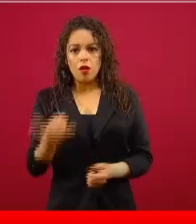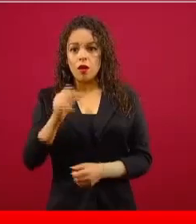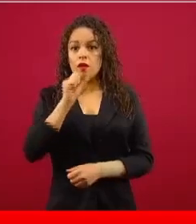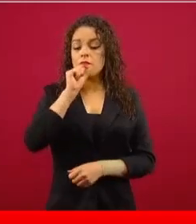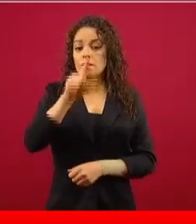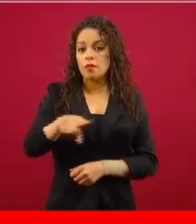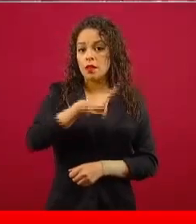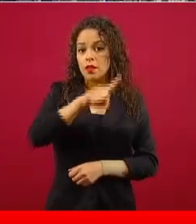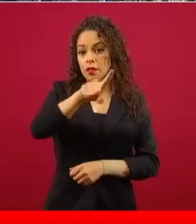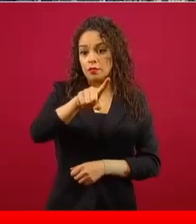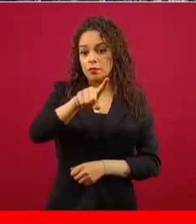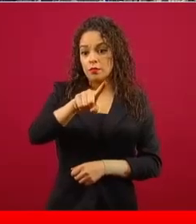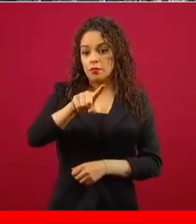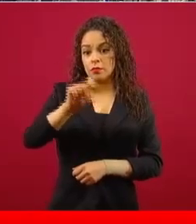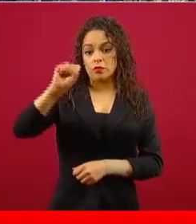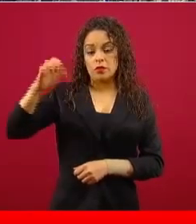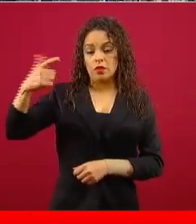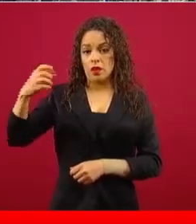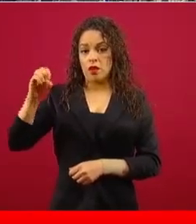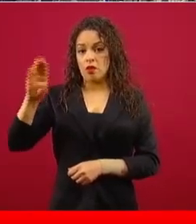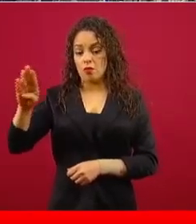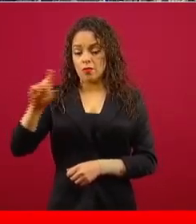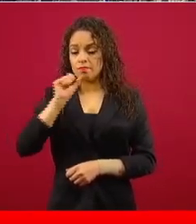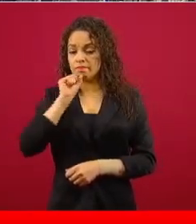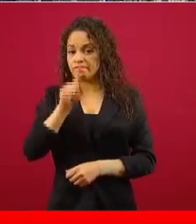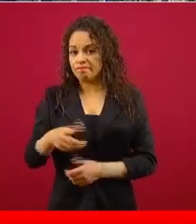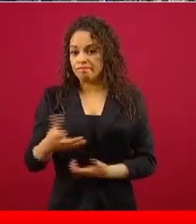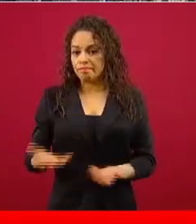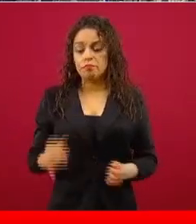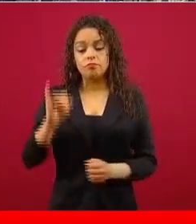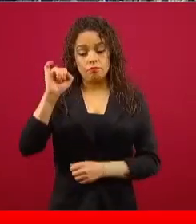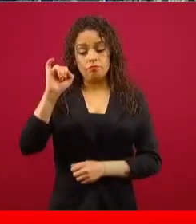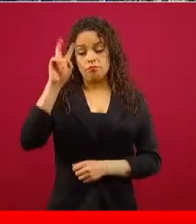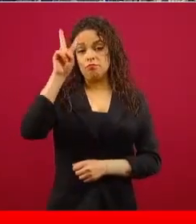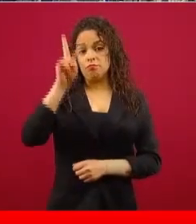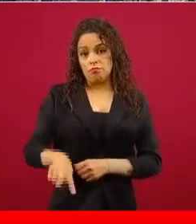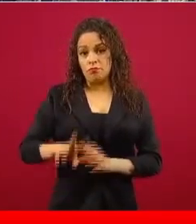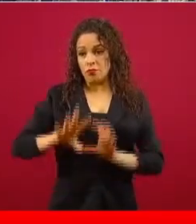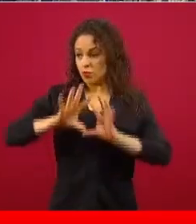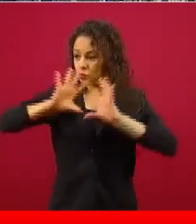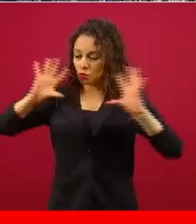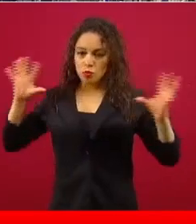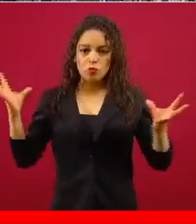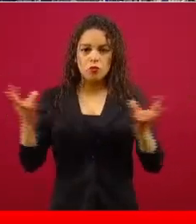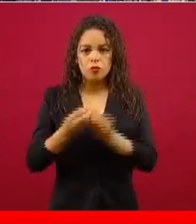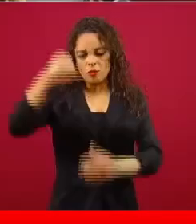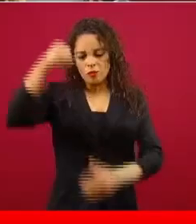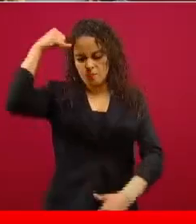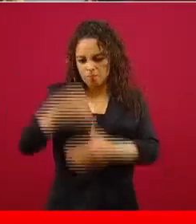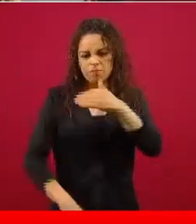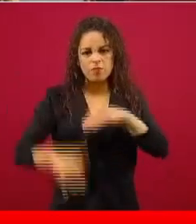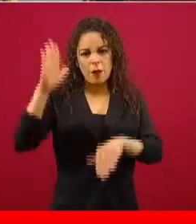Gobernación. Sí, todo, investigarlo a fondo.